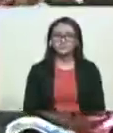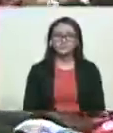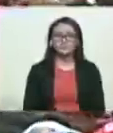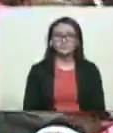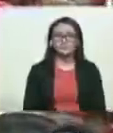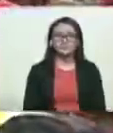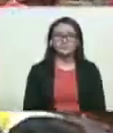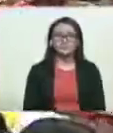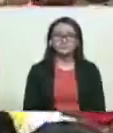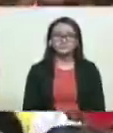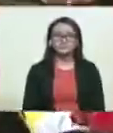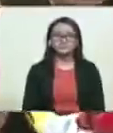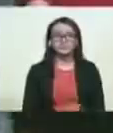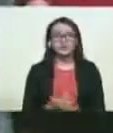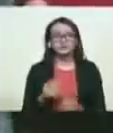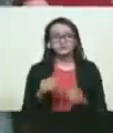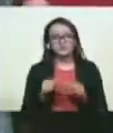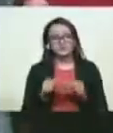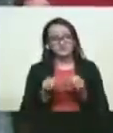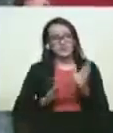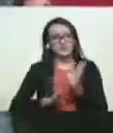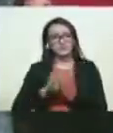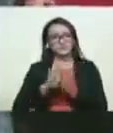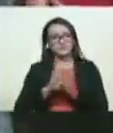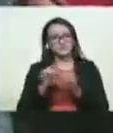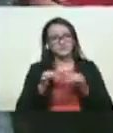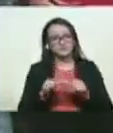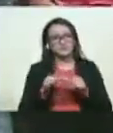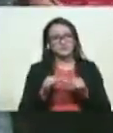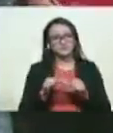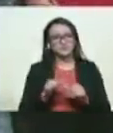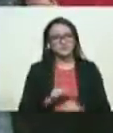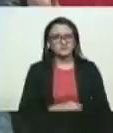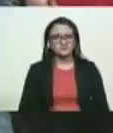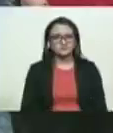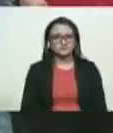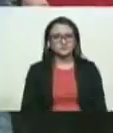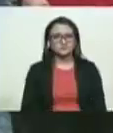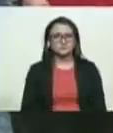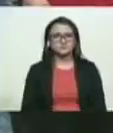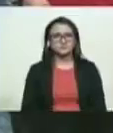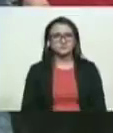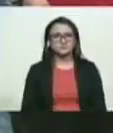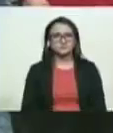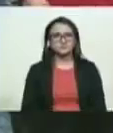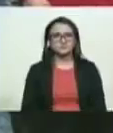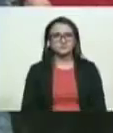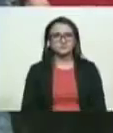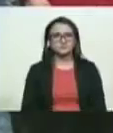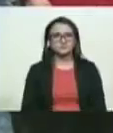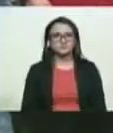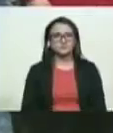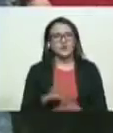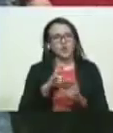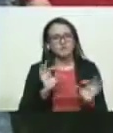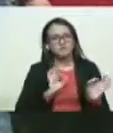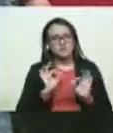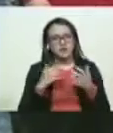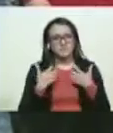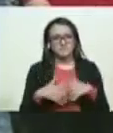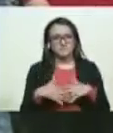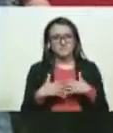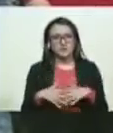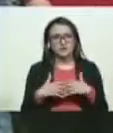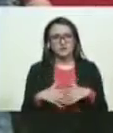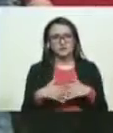así que vamos a seguir avanzando vamos a seguir avanzando yo quiero que preparemos la maquinaria